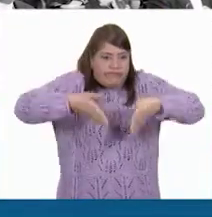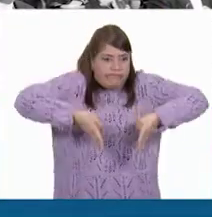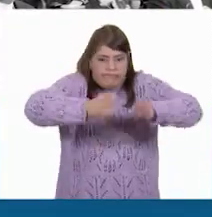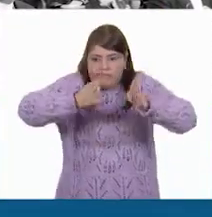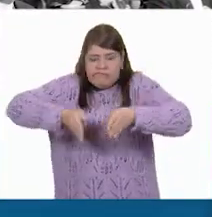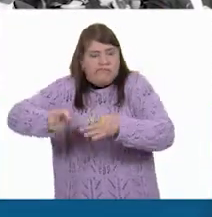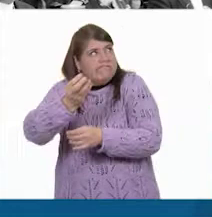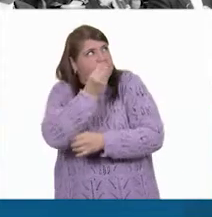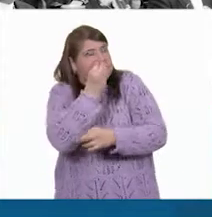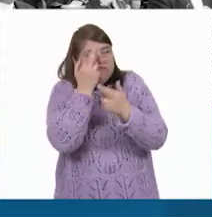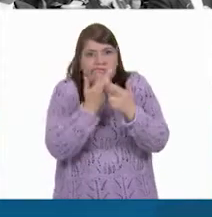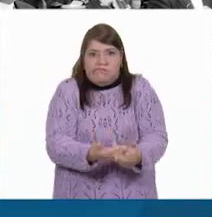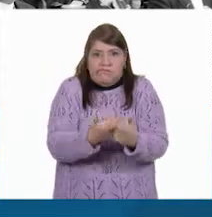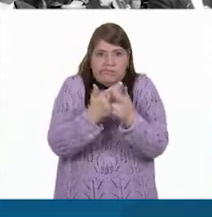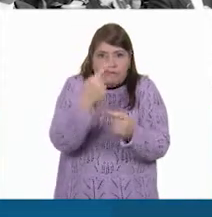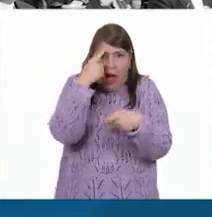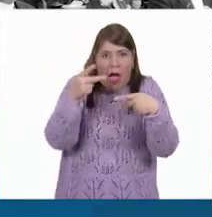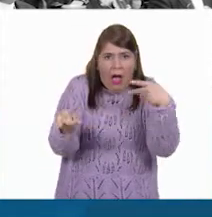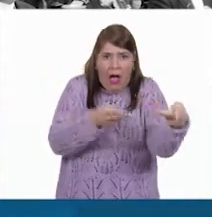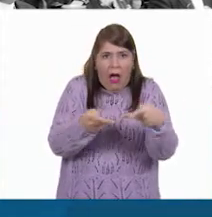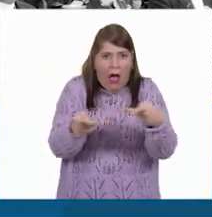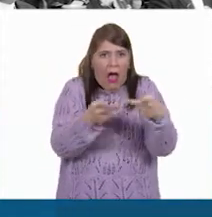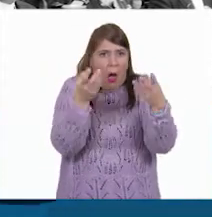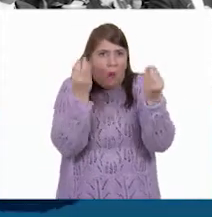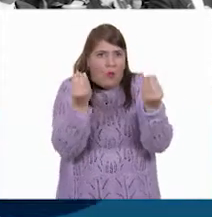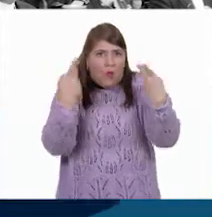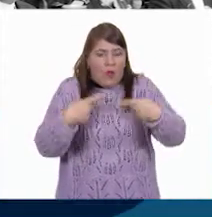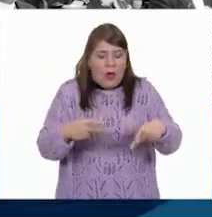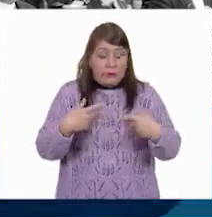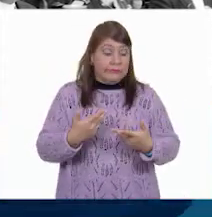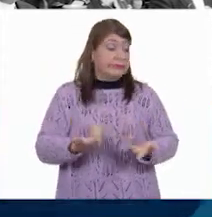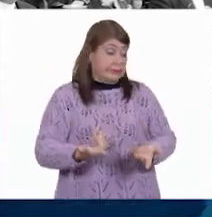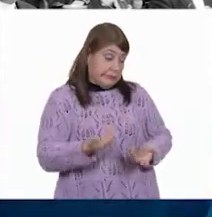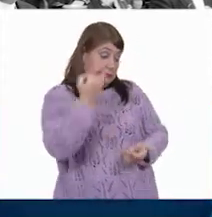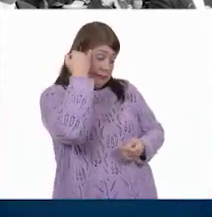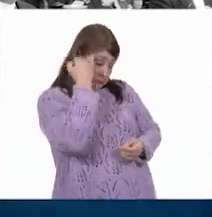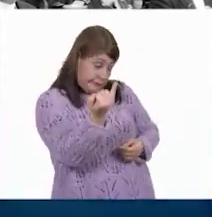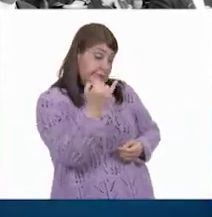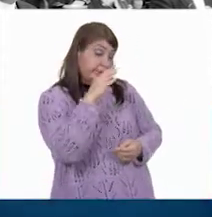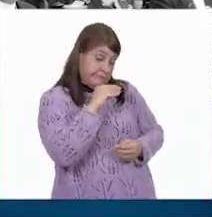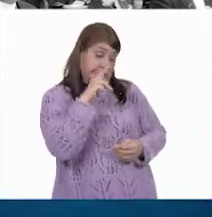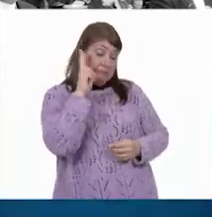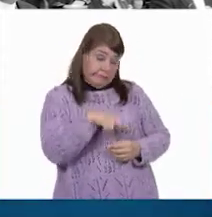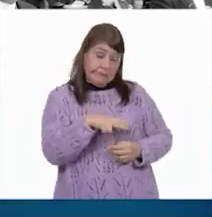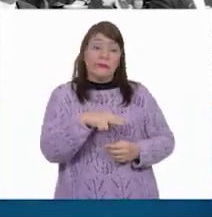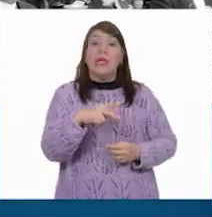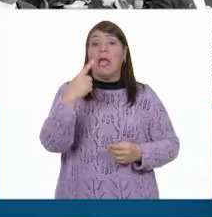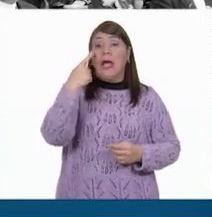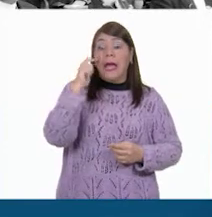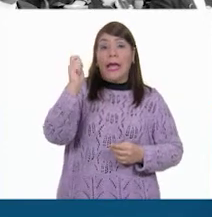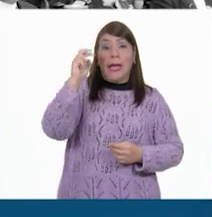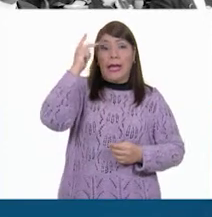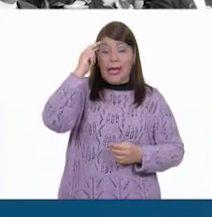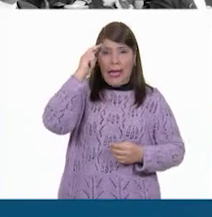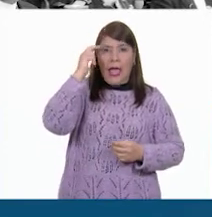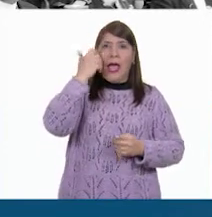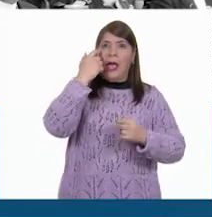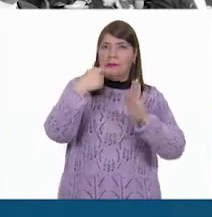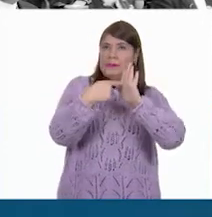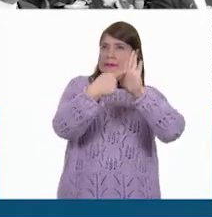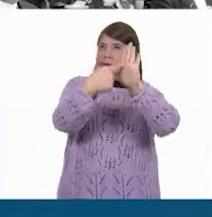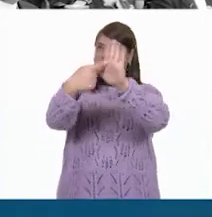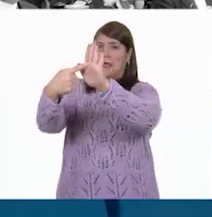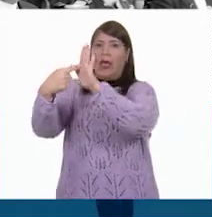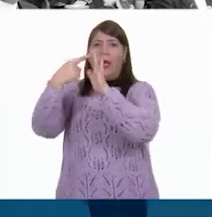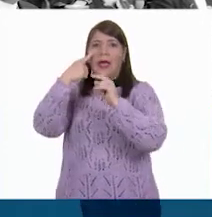comida tuvieron que haber preparado para tanta gente. Imagínate, Ton, sí. Lo que quería Díaz era proyectar la imagen de